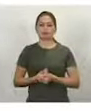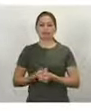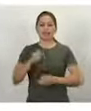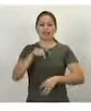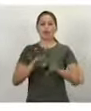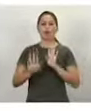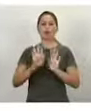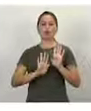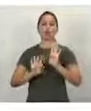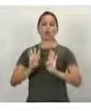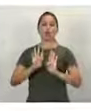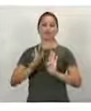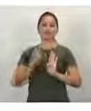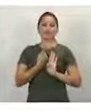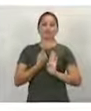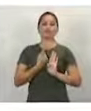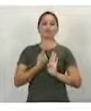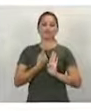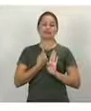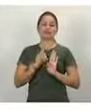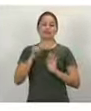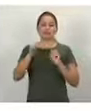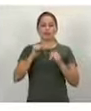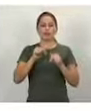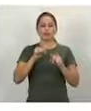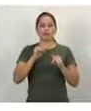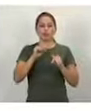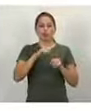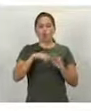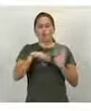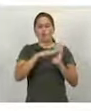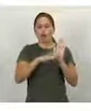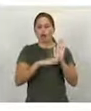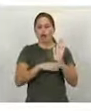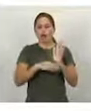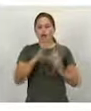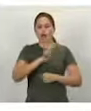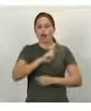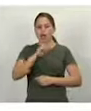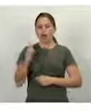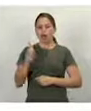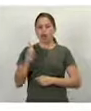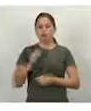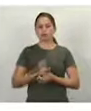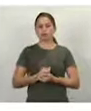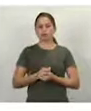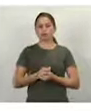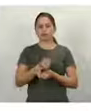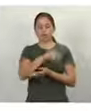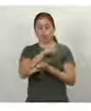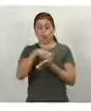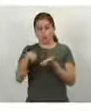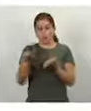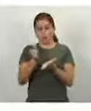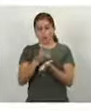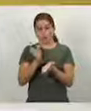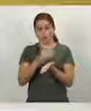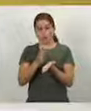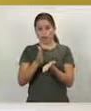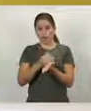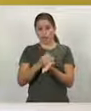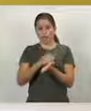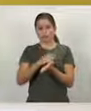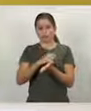autodefensa se convirtió en el programa de la revolución. Copien en sus libretas